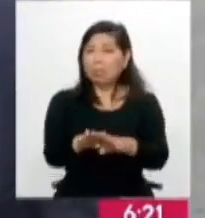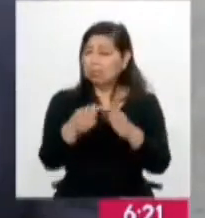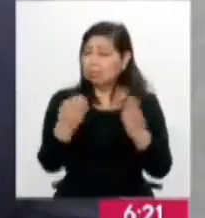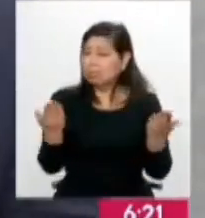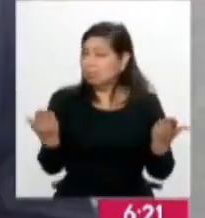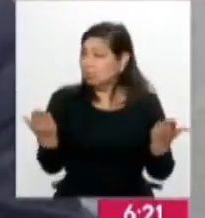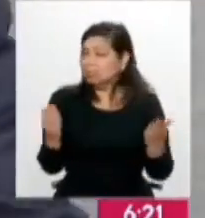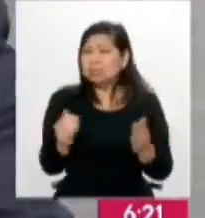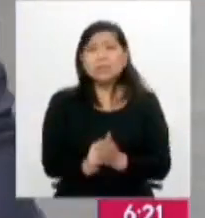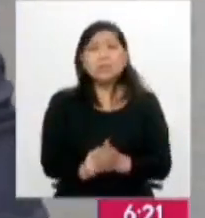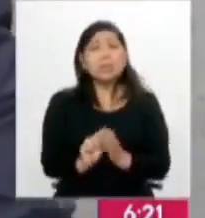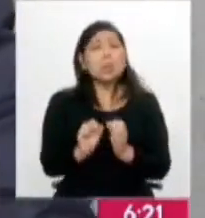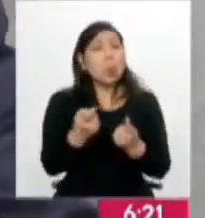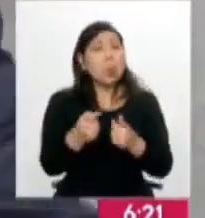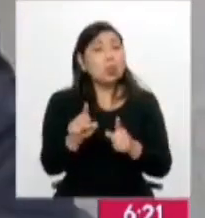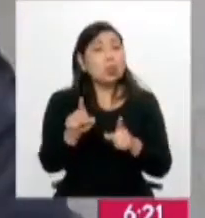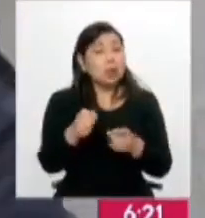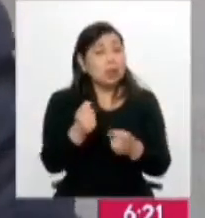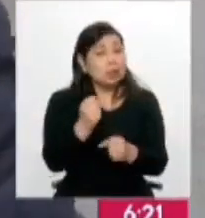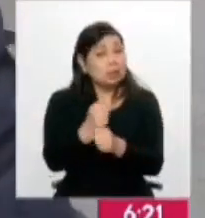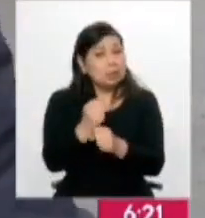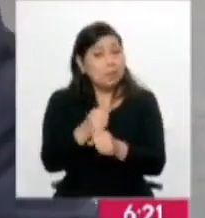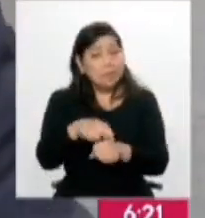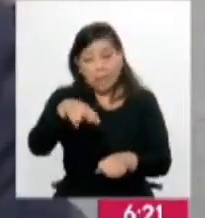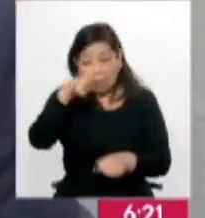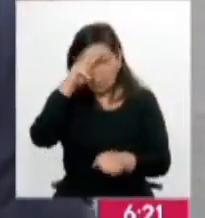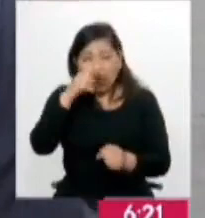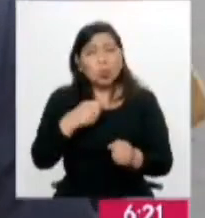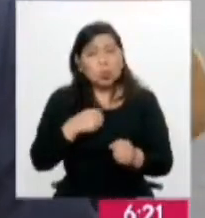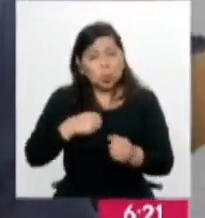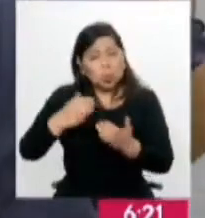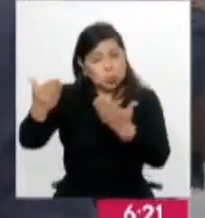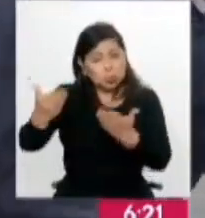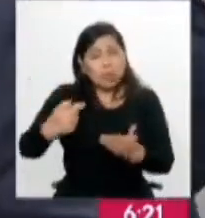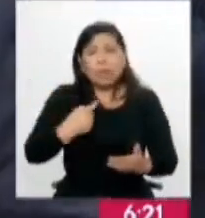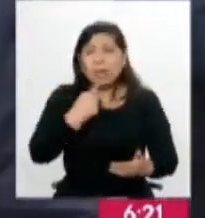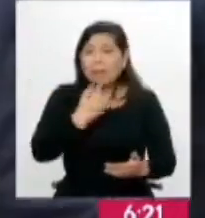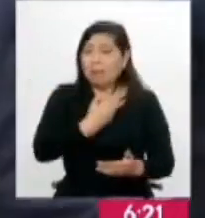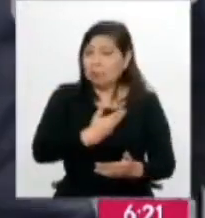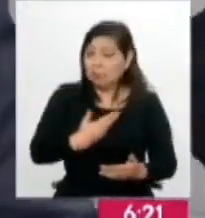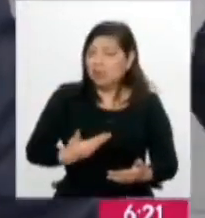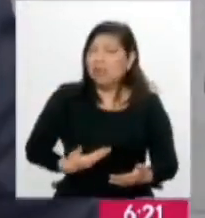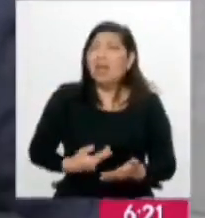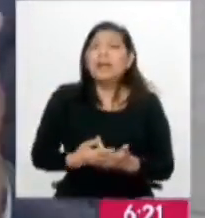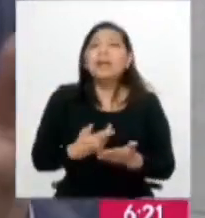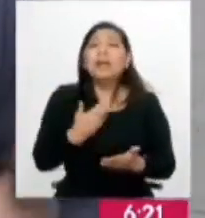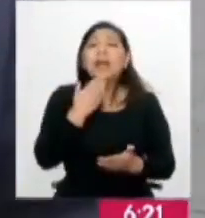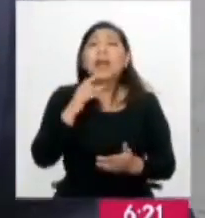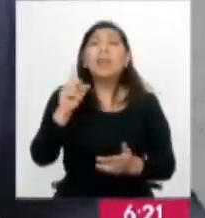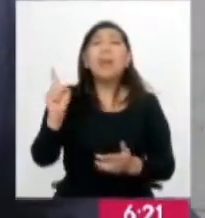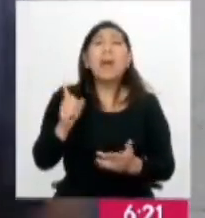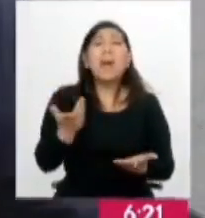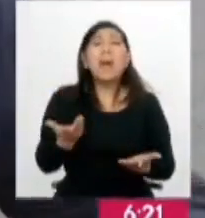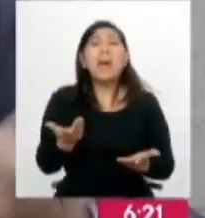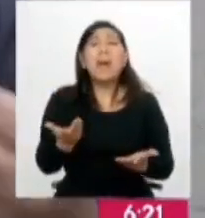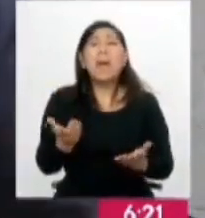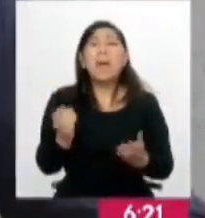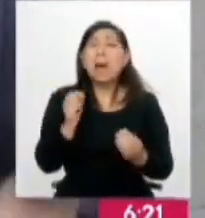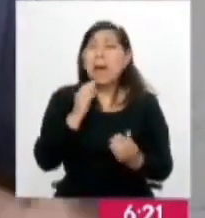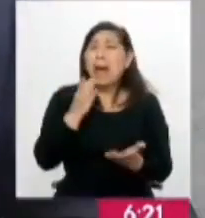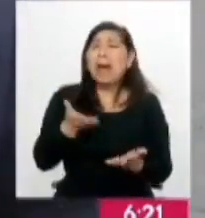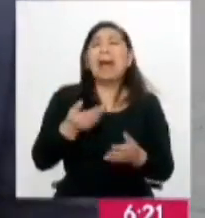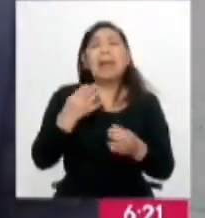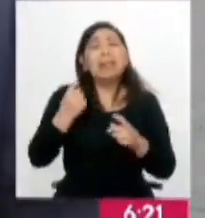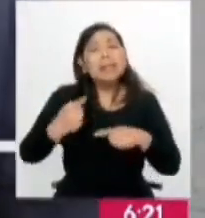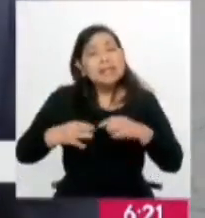están abiertas para cuando ustedes decidan trabajar por el país, yo los voy a recibir. ¿Qué quiere decir el presidente? No me pongan a pedirles